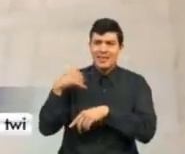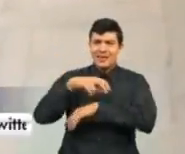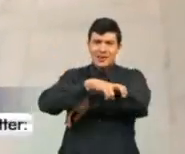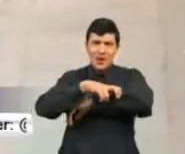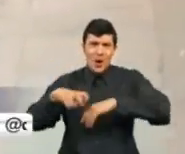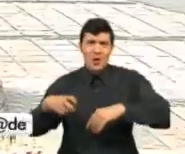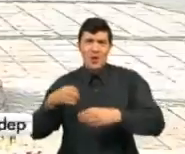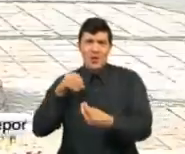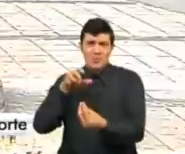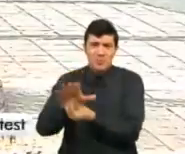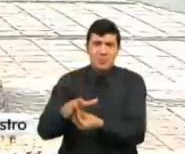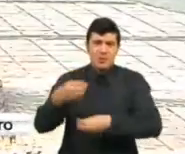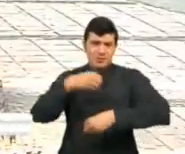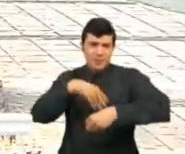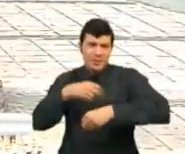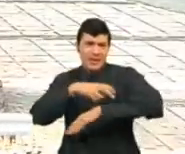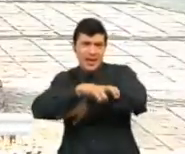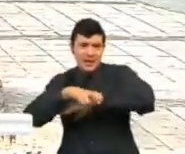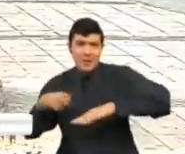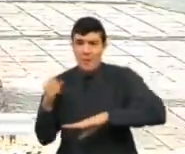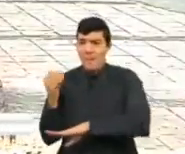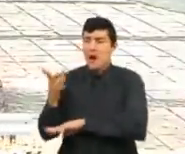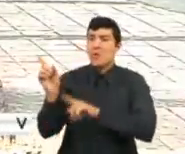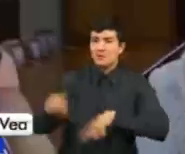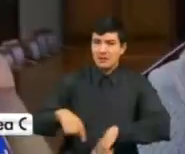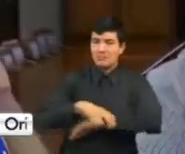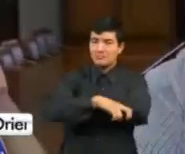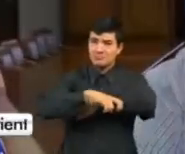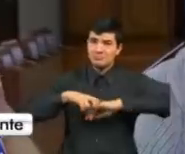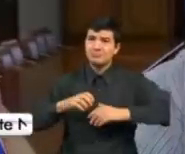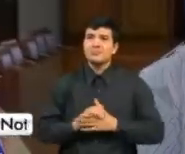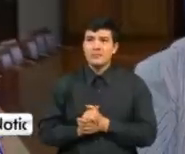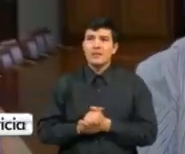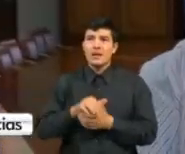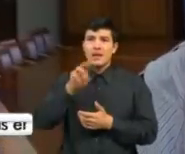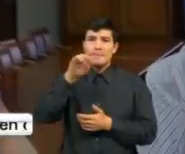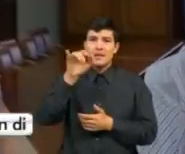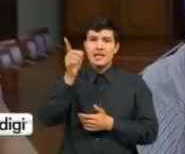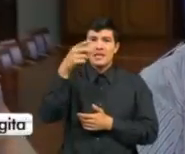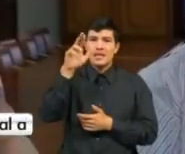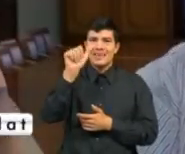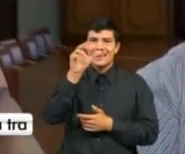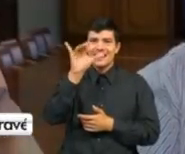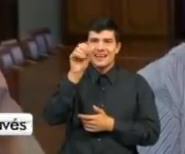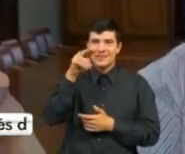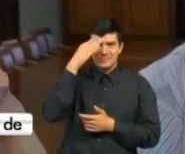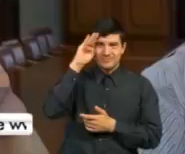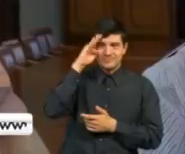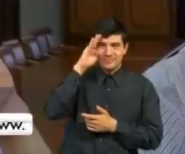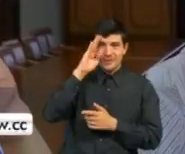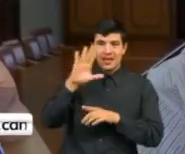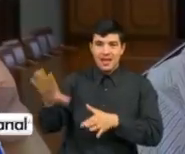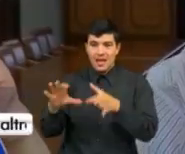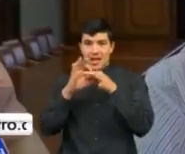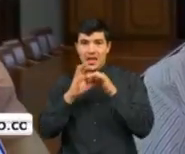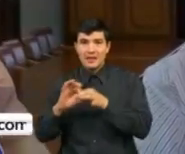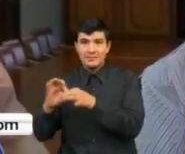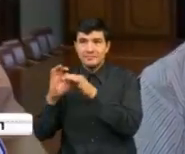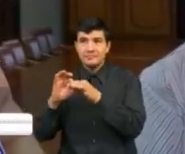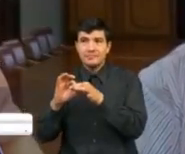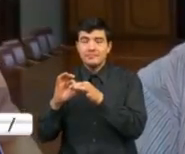callejeros y robos a supermercados y entidades bancarias. Migración, unido a los índices de informalidad y